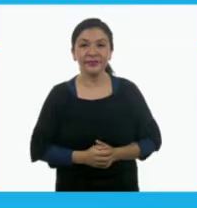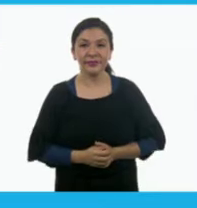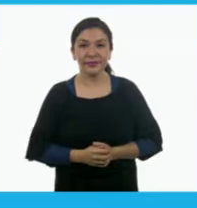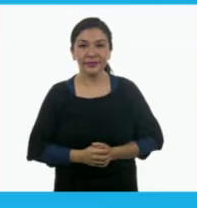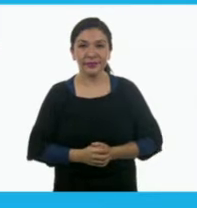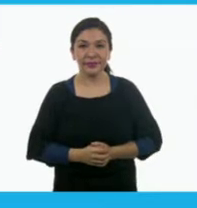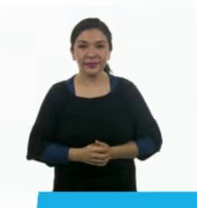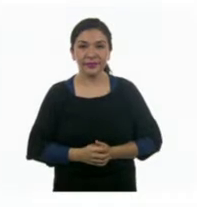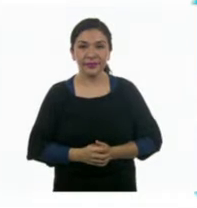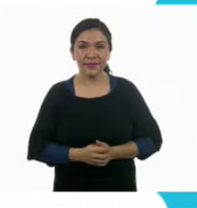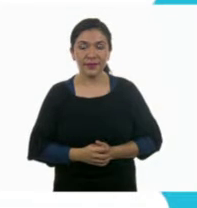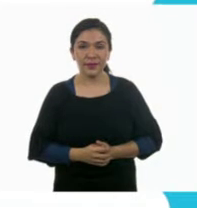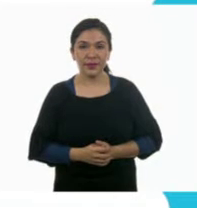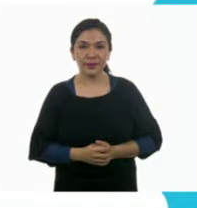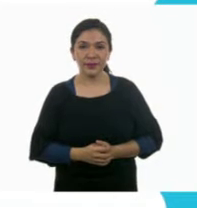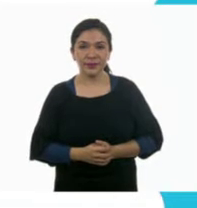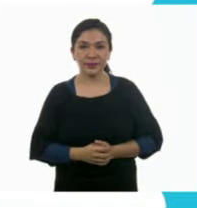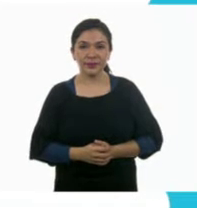conaliteg.cep.gob.mx.